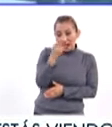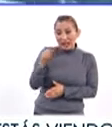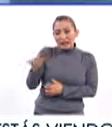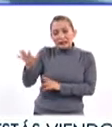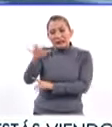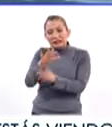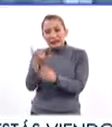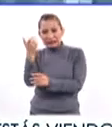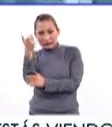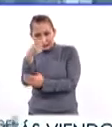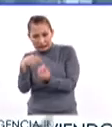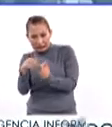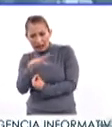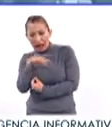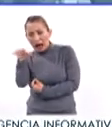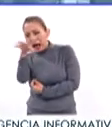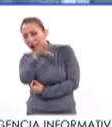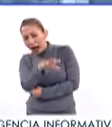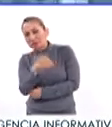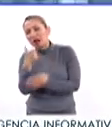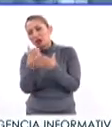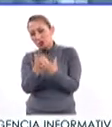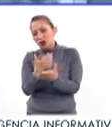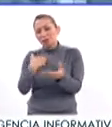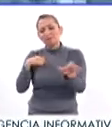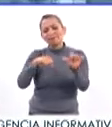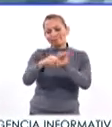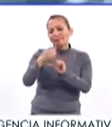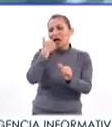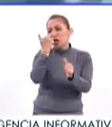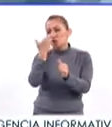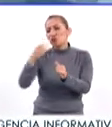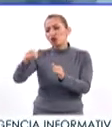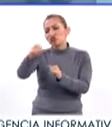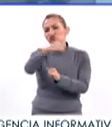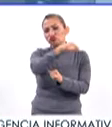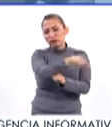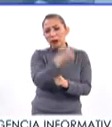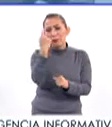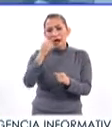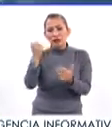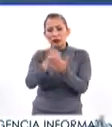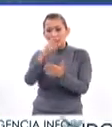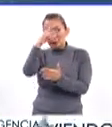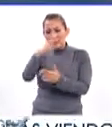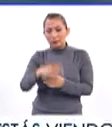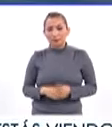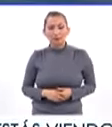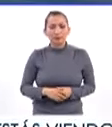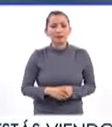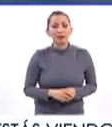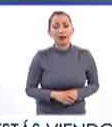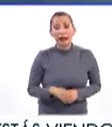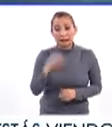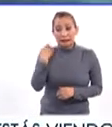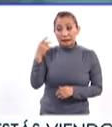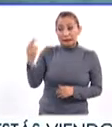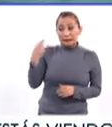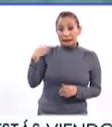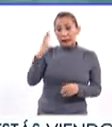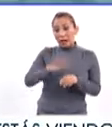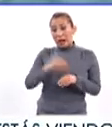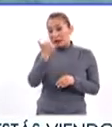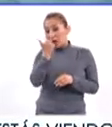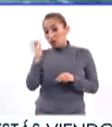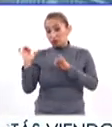las condiciones económicas que ofrece favorecen la movilidad estudiantil de las personas hacia la Ciudad de México. Atender esta demanda